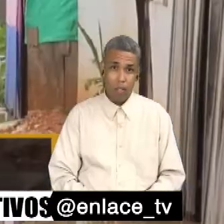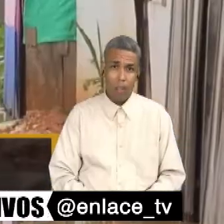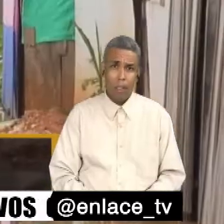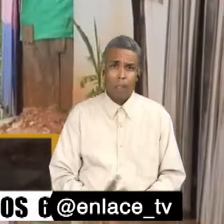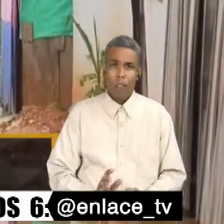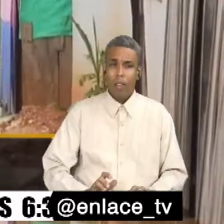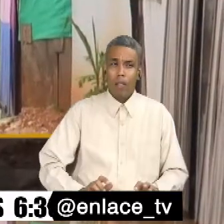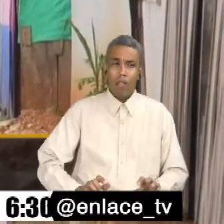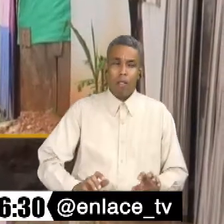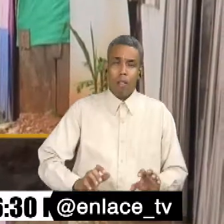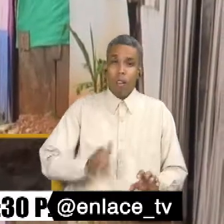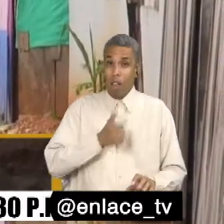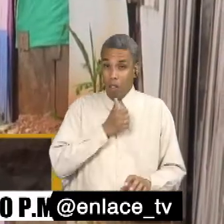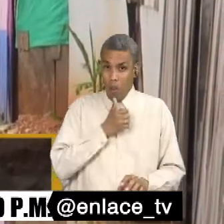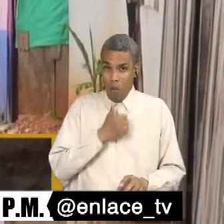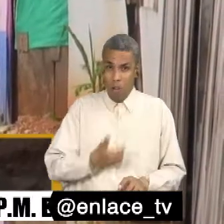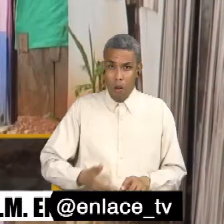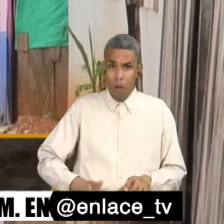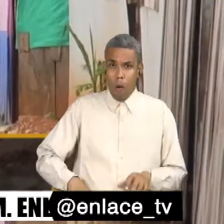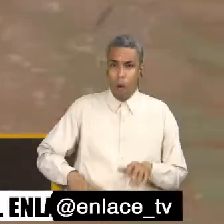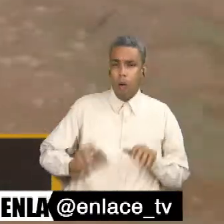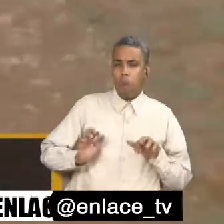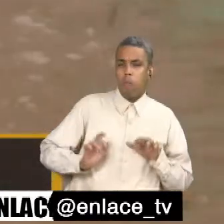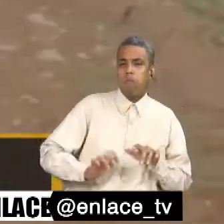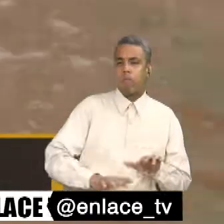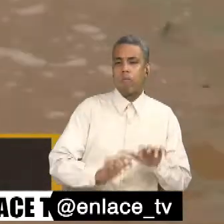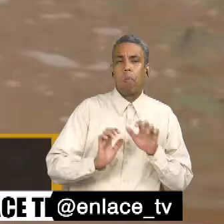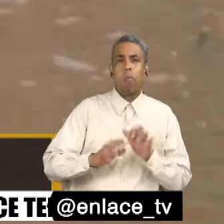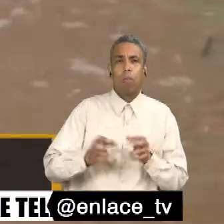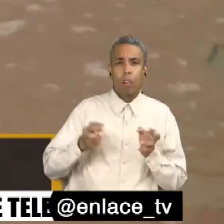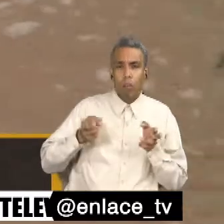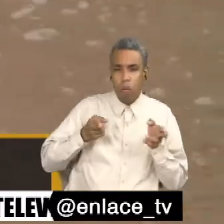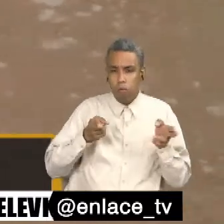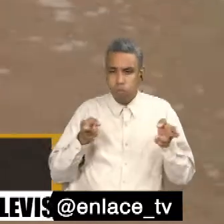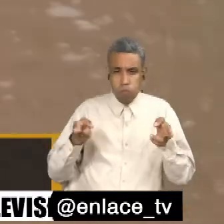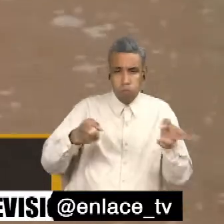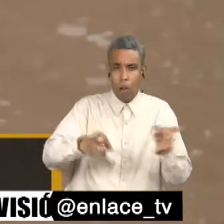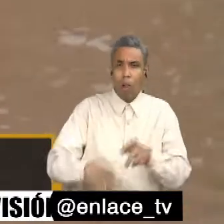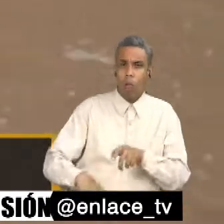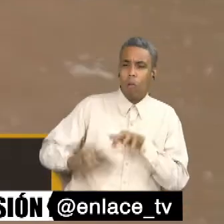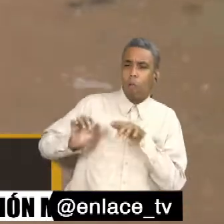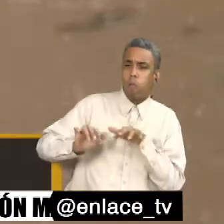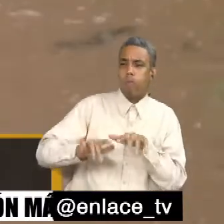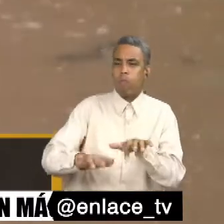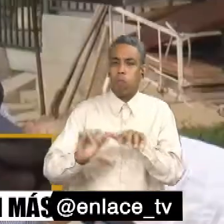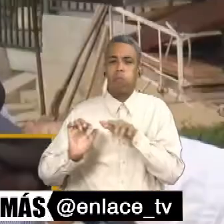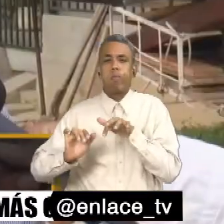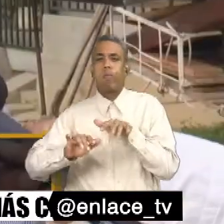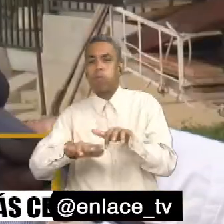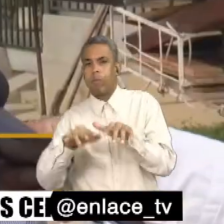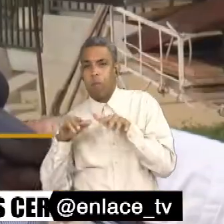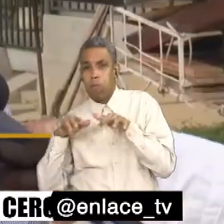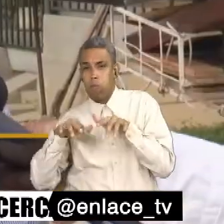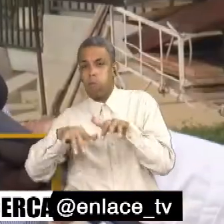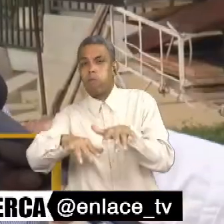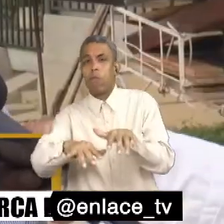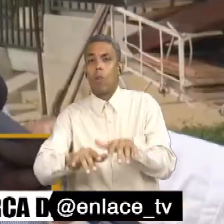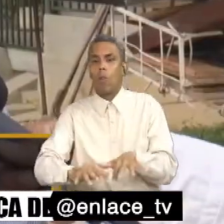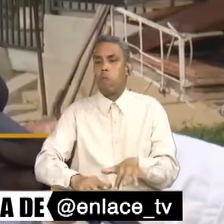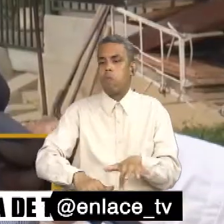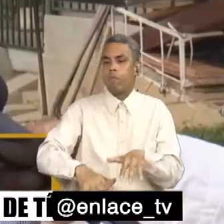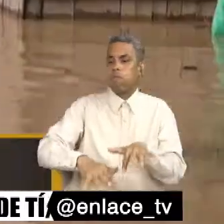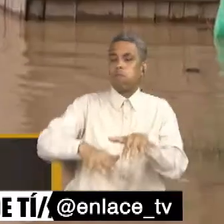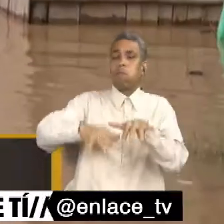cauce que lleva el río se ha metido por la parte lo que queda del histórico